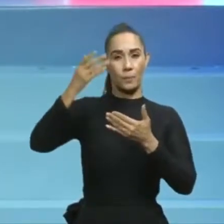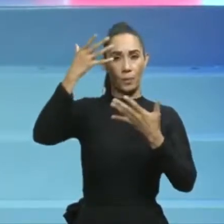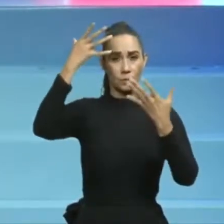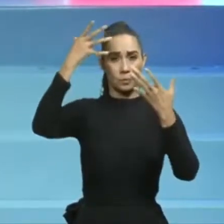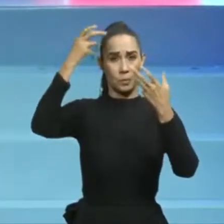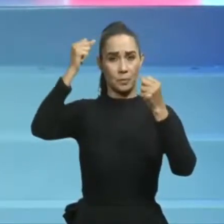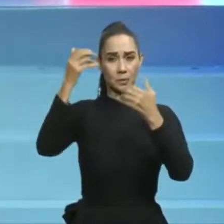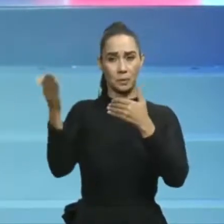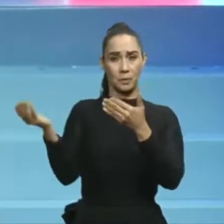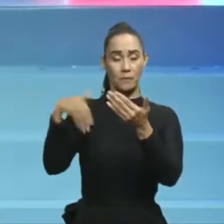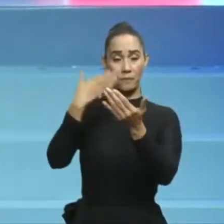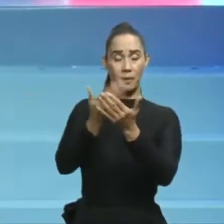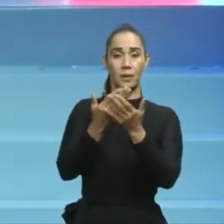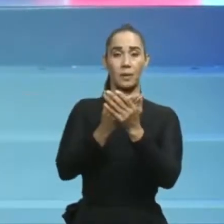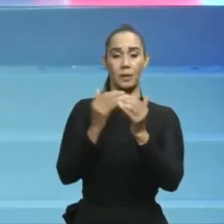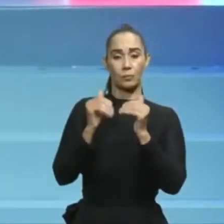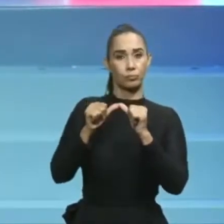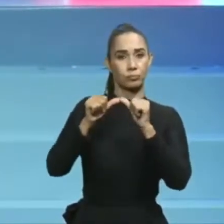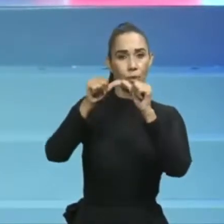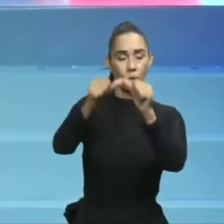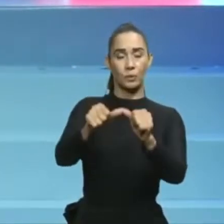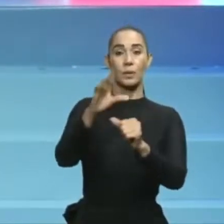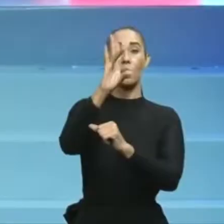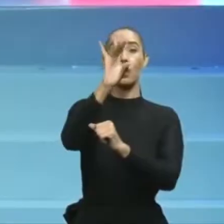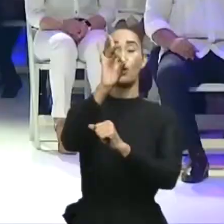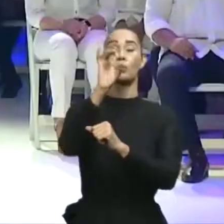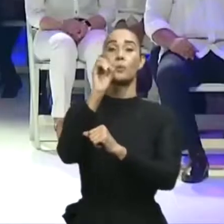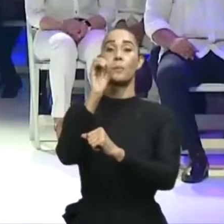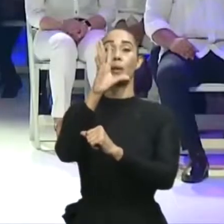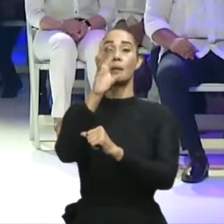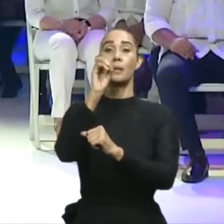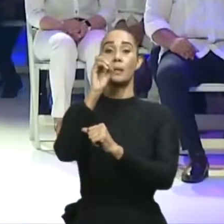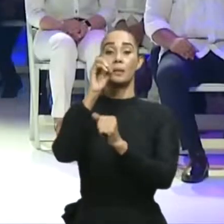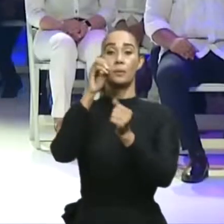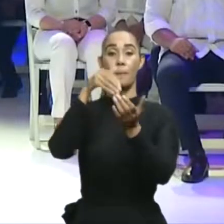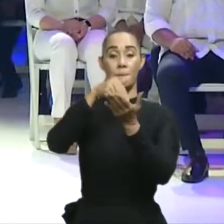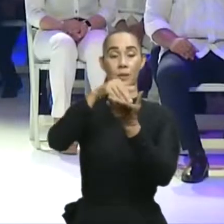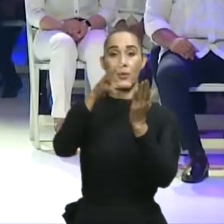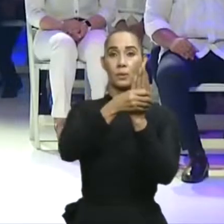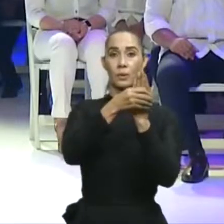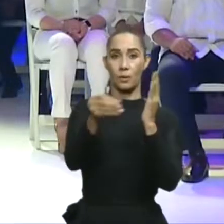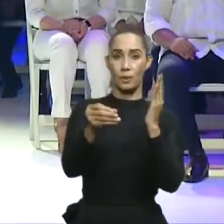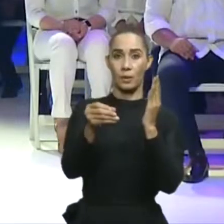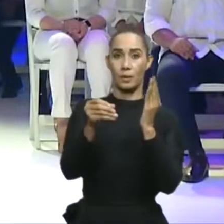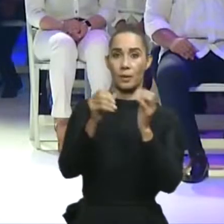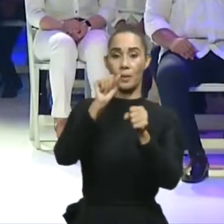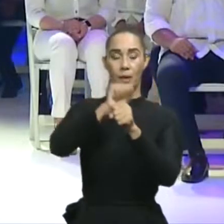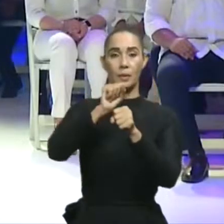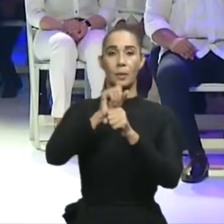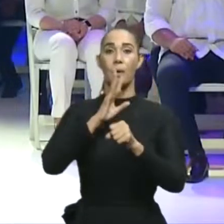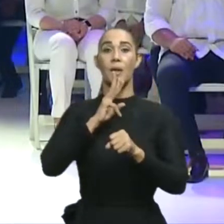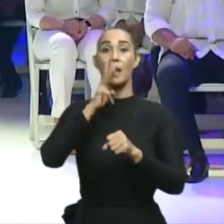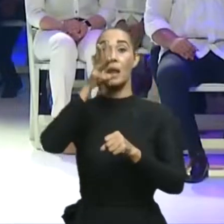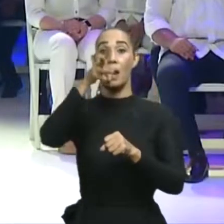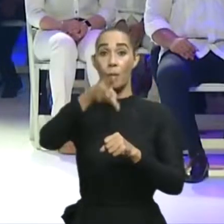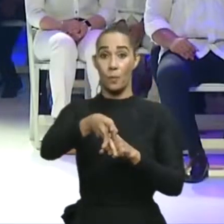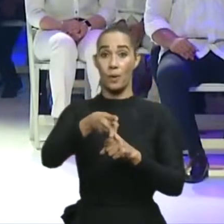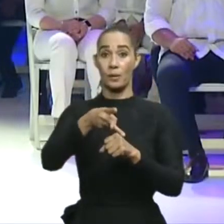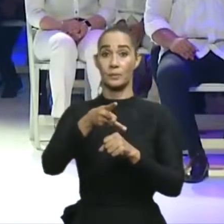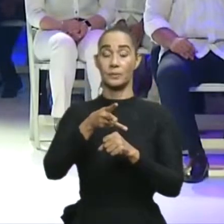tendrá una inversión de 8 mil 500 millones de dólares para inversión en agua potable y también en sistemas de